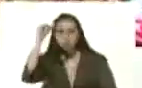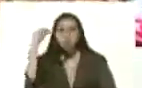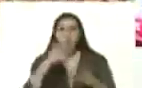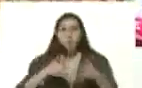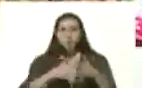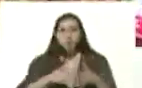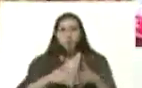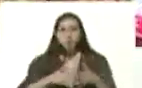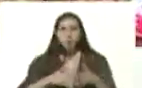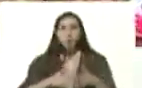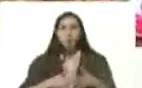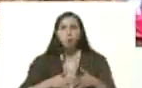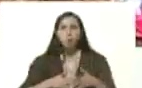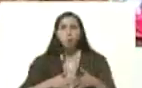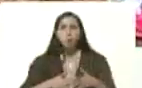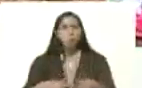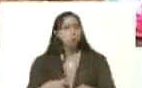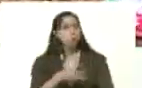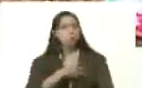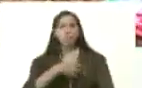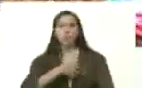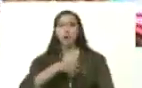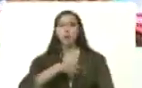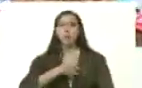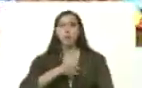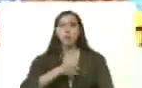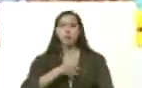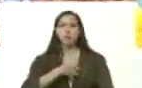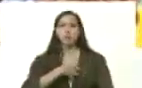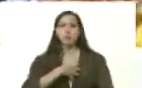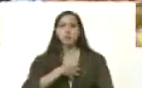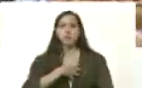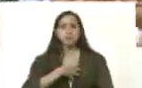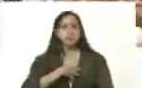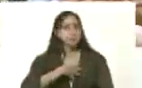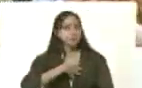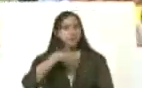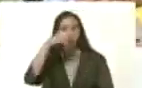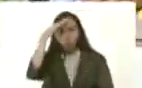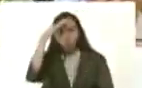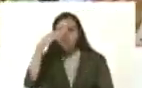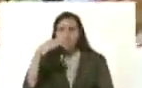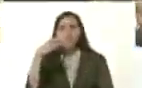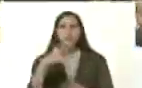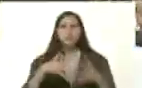acción militar. No podrán. No podrán con este pueblo.